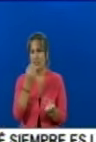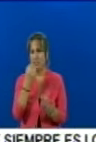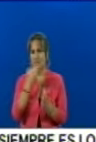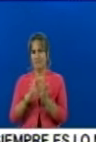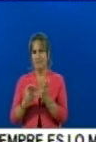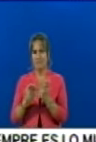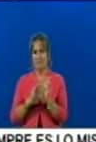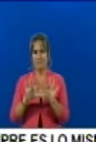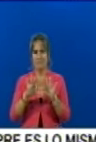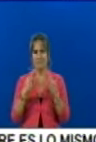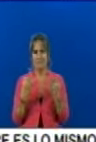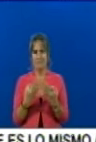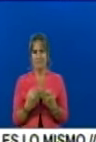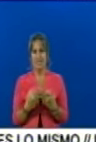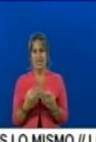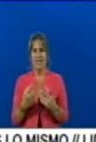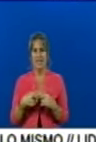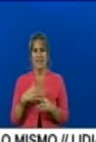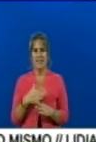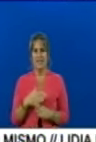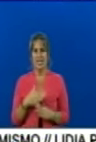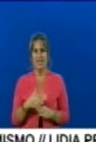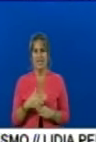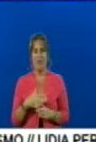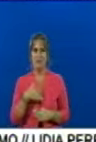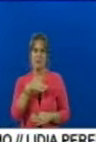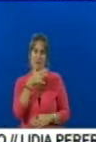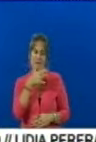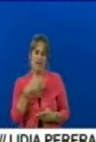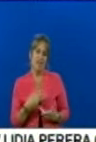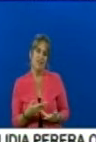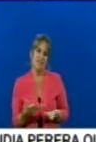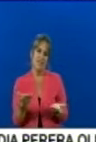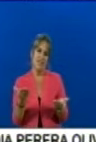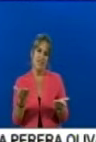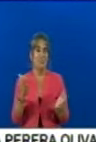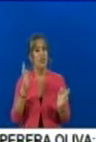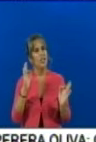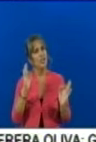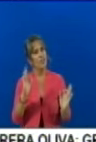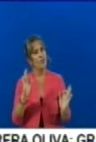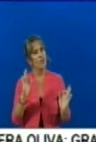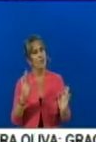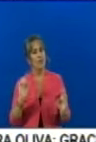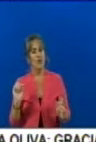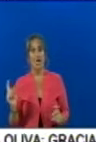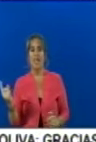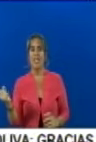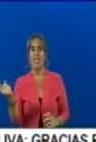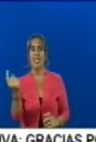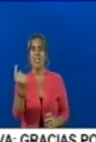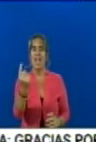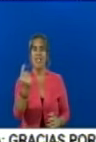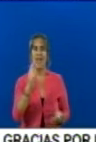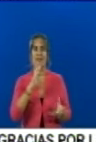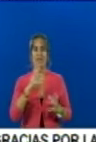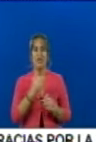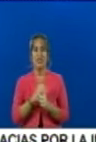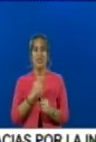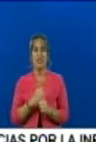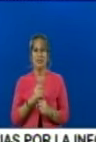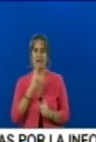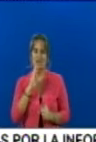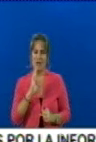canasta familiar normada en Santiago de Cuba. Yo creo que ellos merecen el reconocimiento en cada una de las etapas, merecen